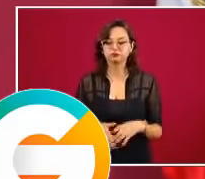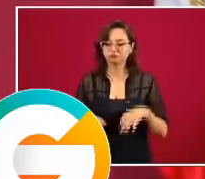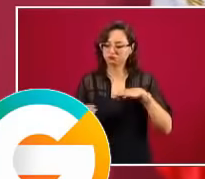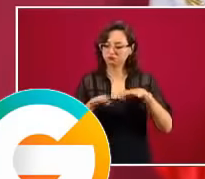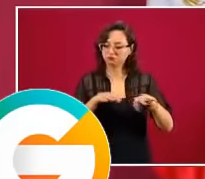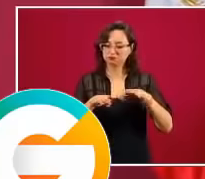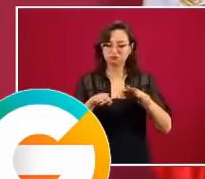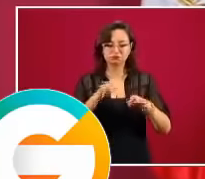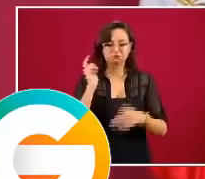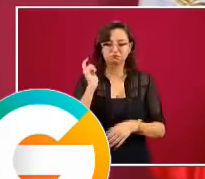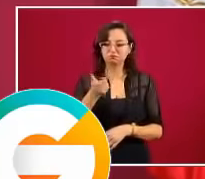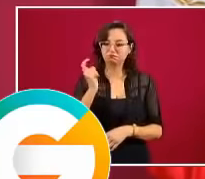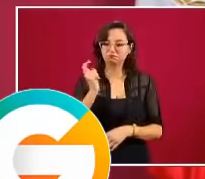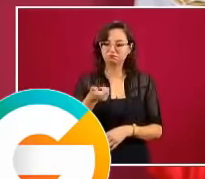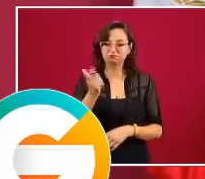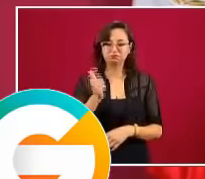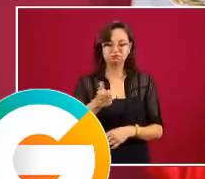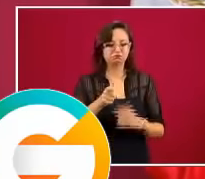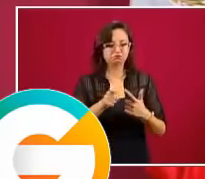han mandado